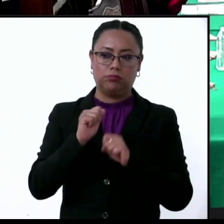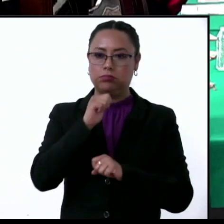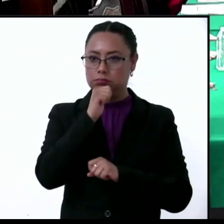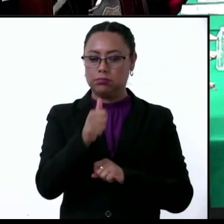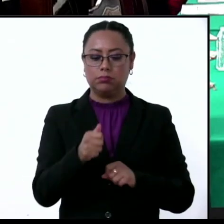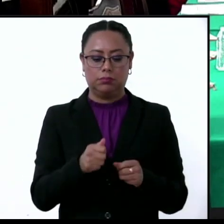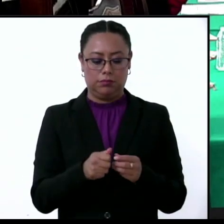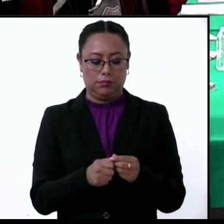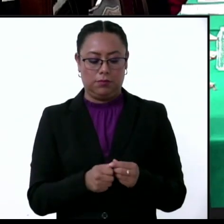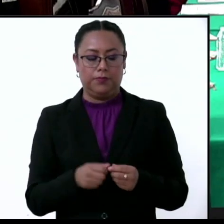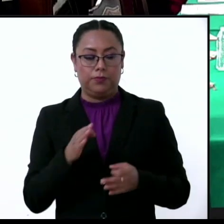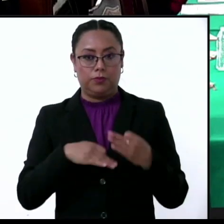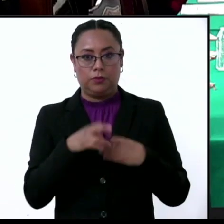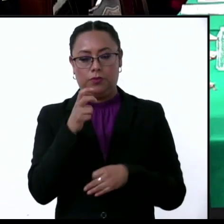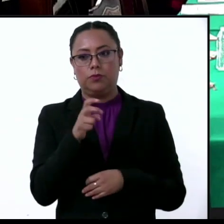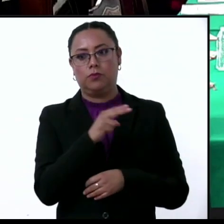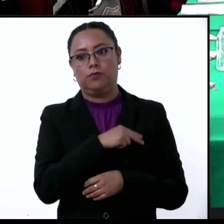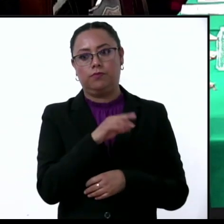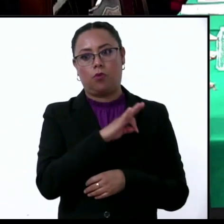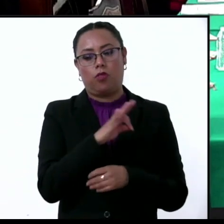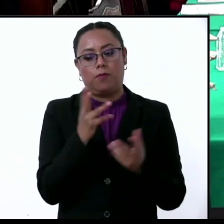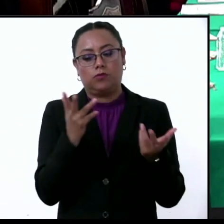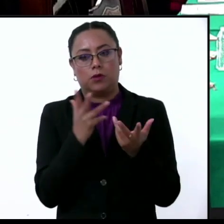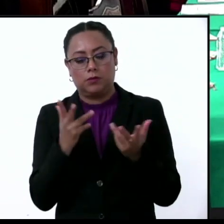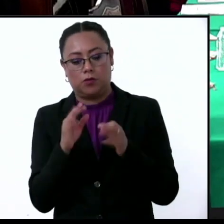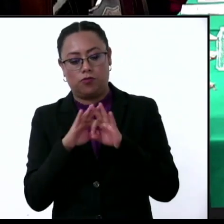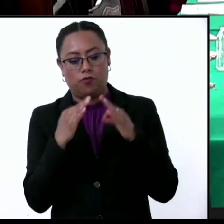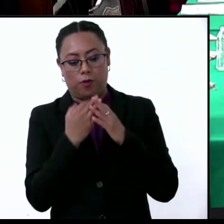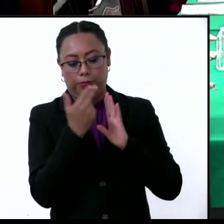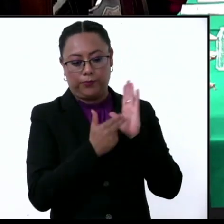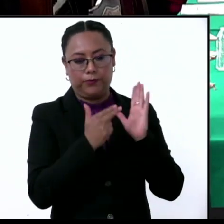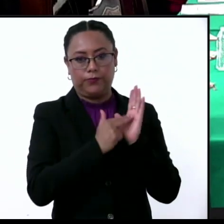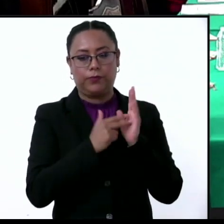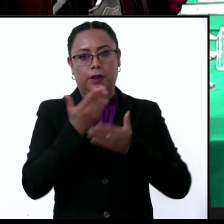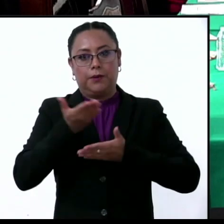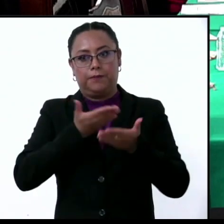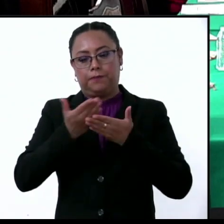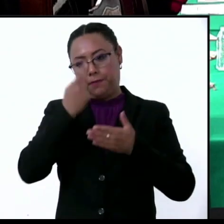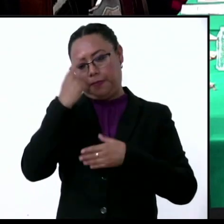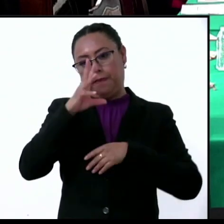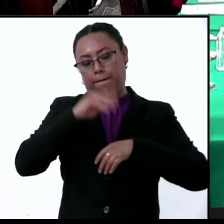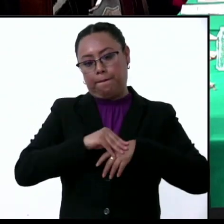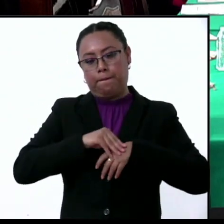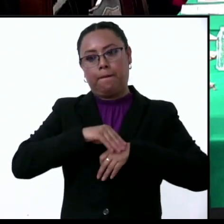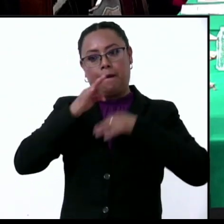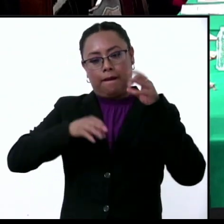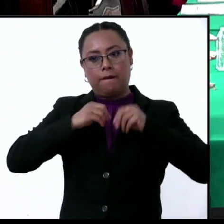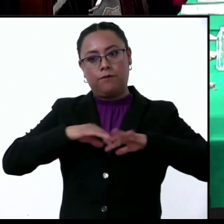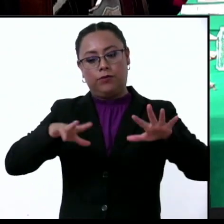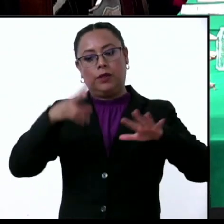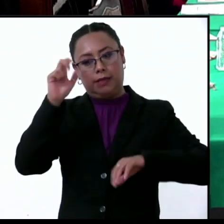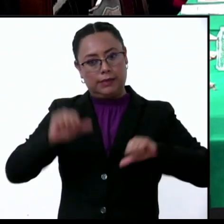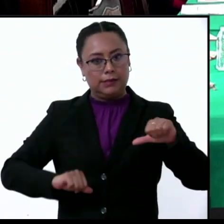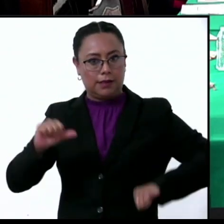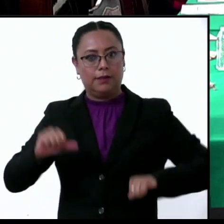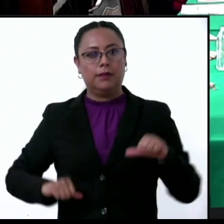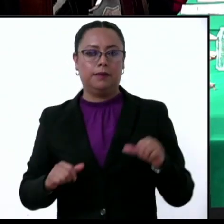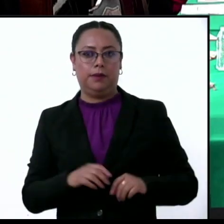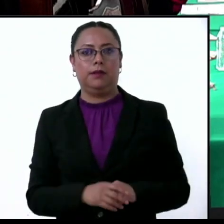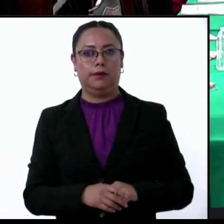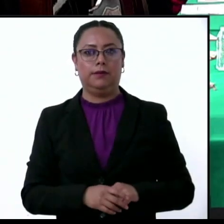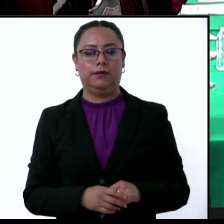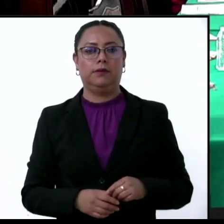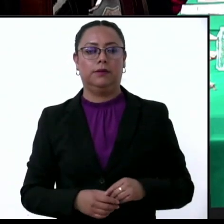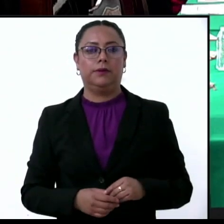mecanismo de colaboración que les permita difundir más esta actividad, que sepan que hay un área específica que